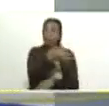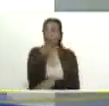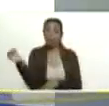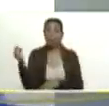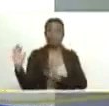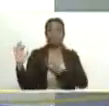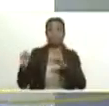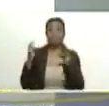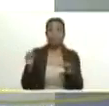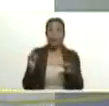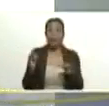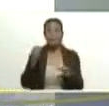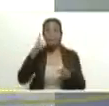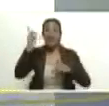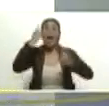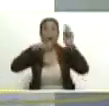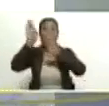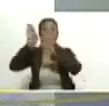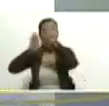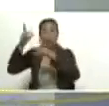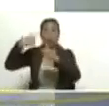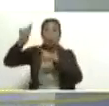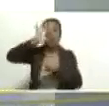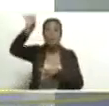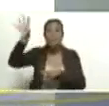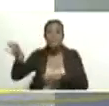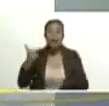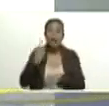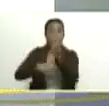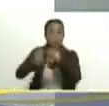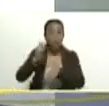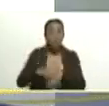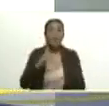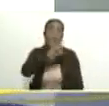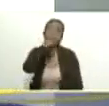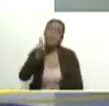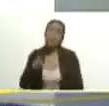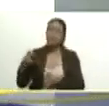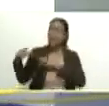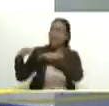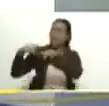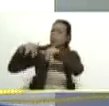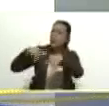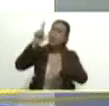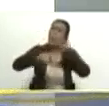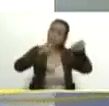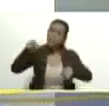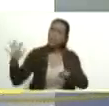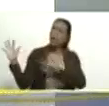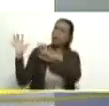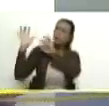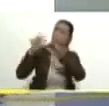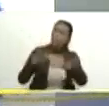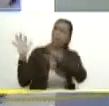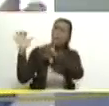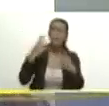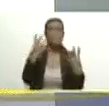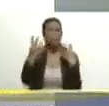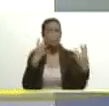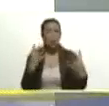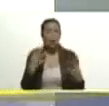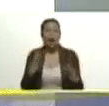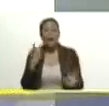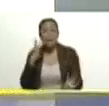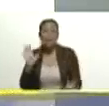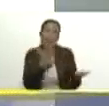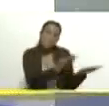excedentaria para la exportación. Usted me preguntaba cuando veníamos caminando cuántas personas vinieron a este evento. Bueno, más allá